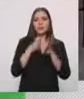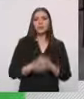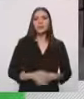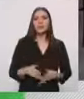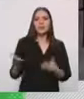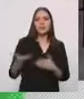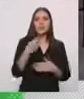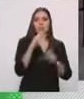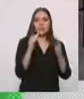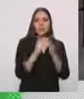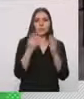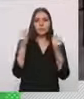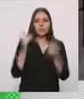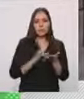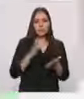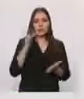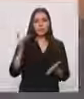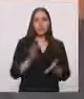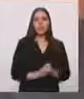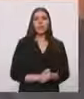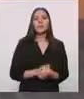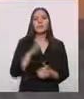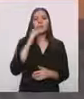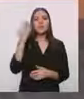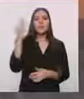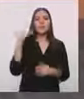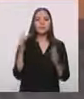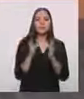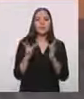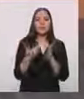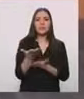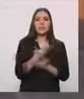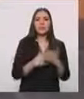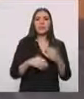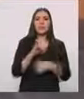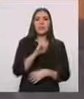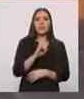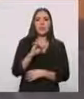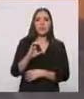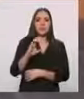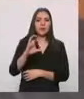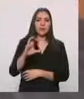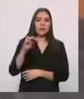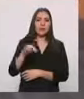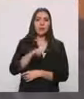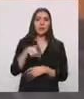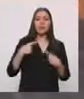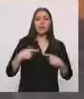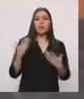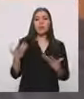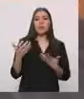casa. Muchísimas gracias. Y bueno, pues estuvieron apareciendo las redes sociales del Instituto Electoral de la Ciudad de México para quienes deseen más información.